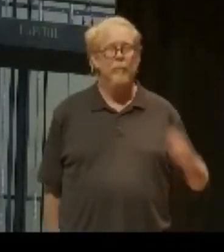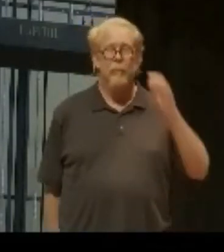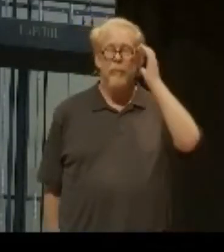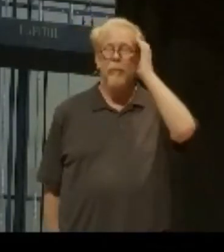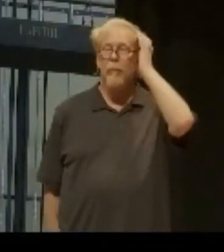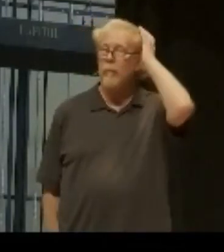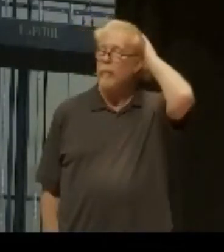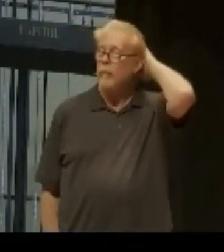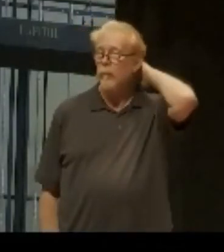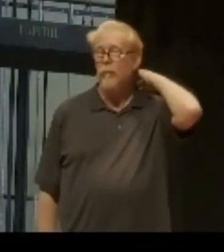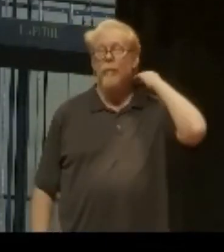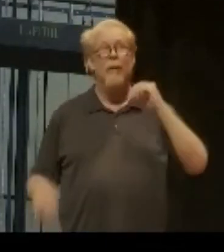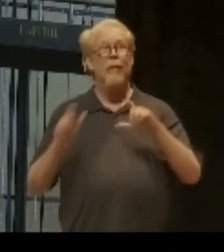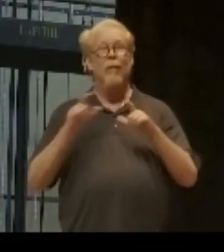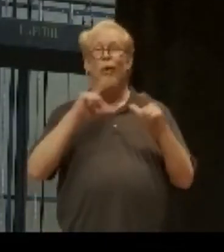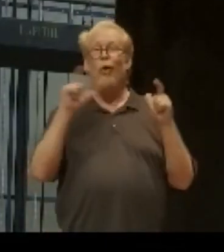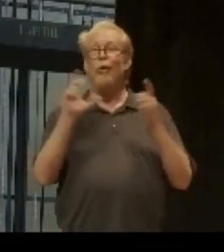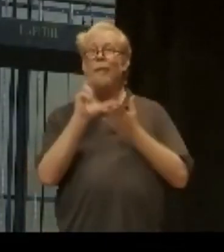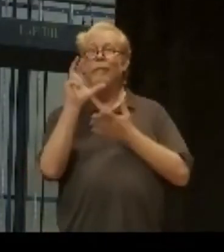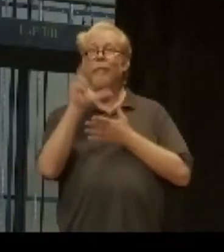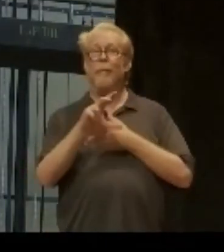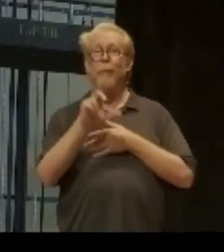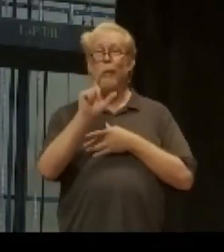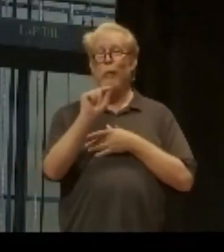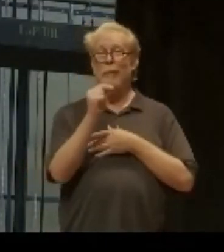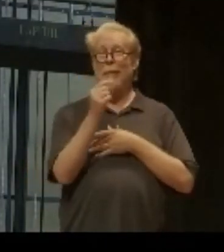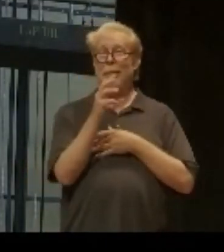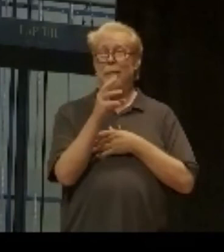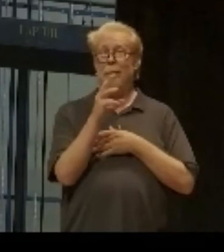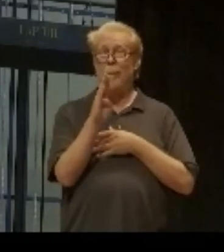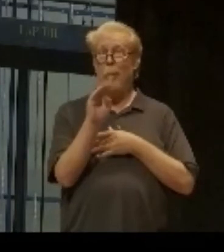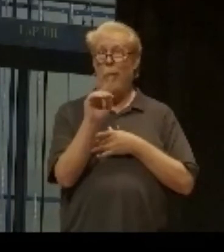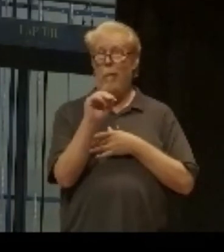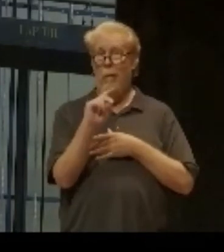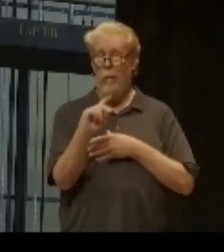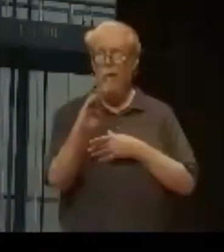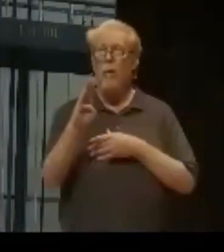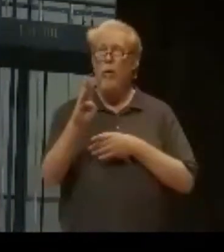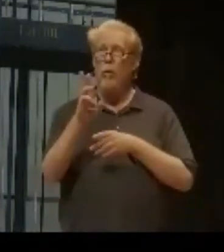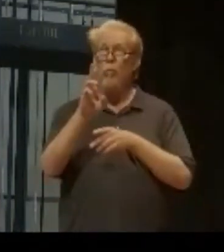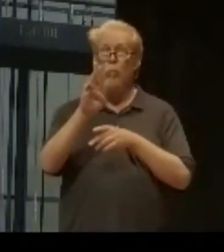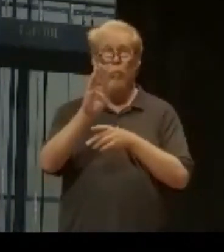As the largest investment in 2016. Ya que ha sido la inversión más grande por parte de